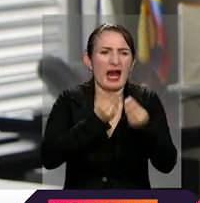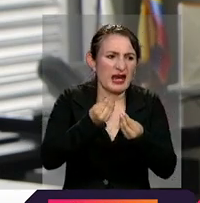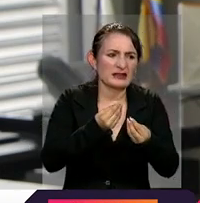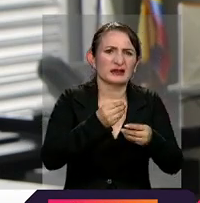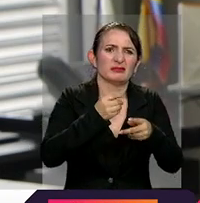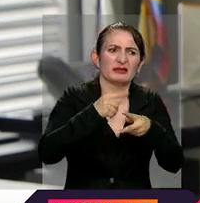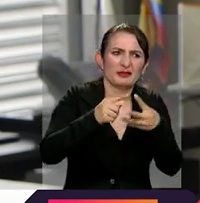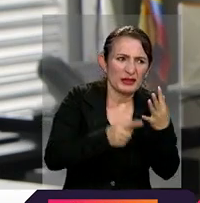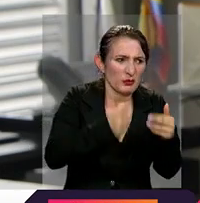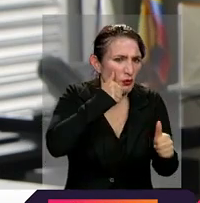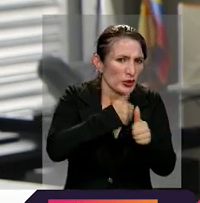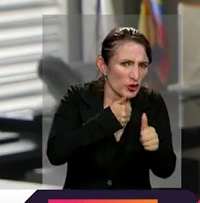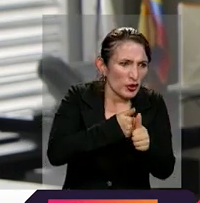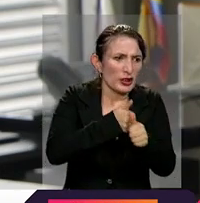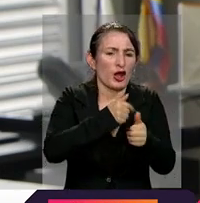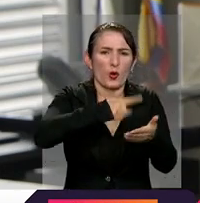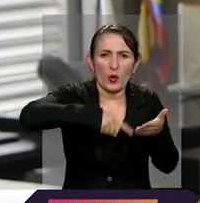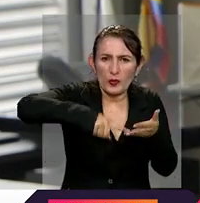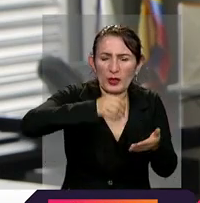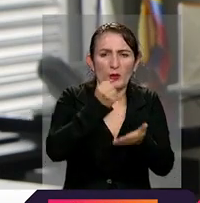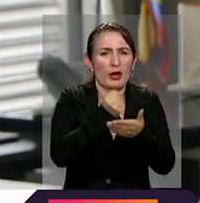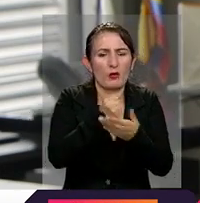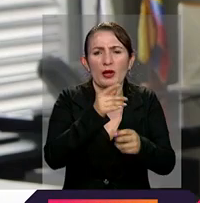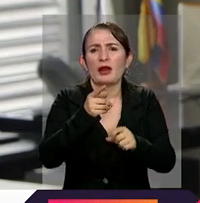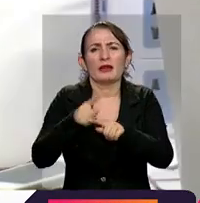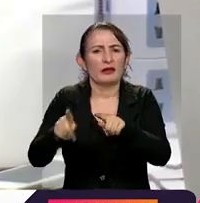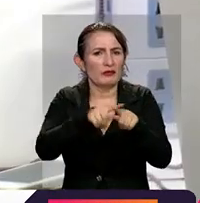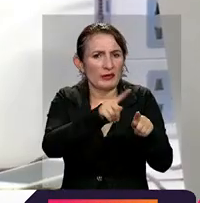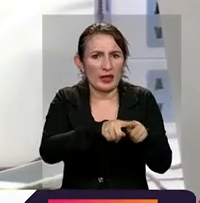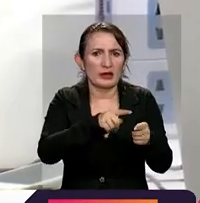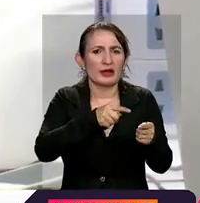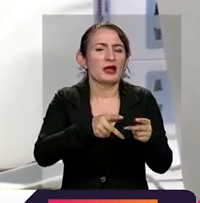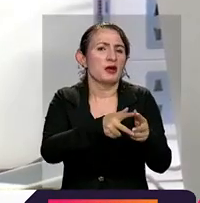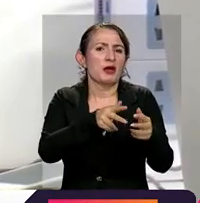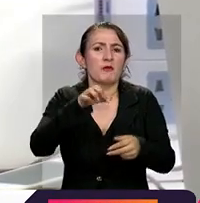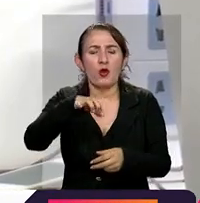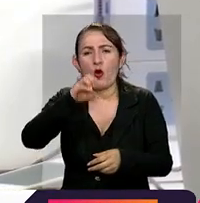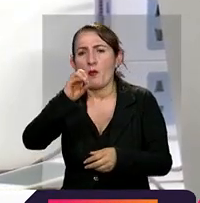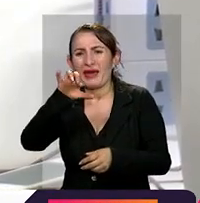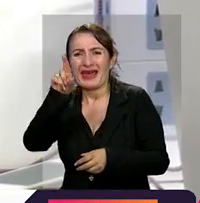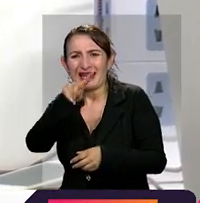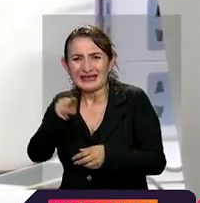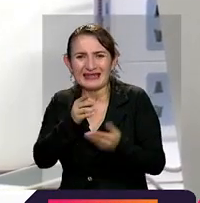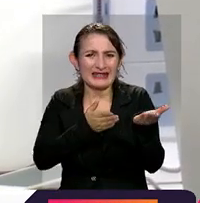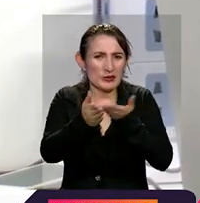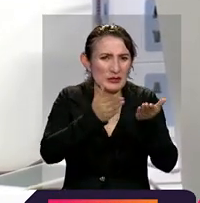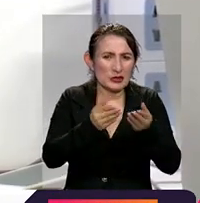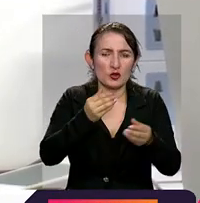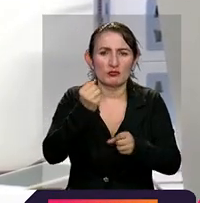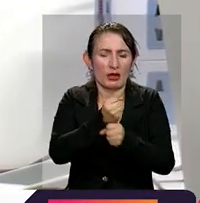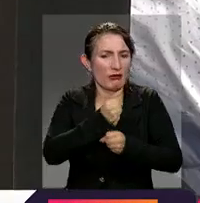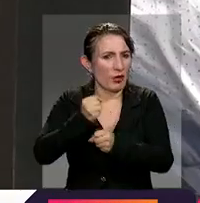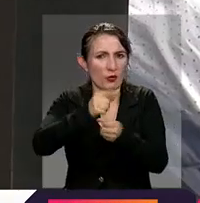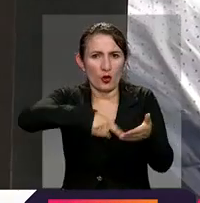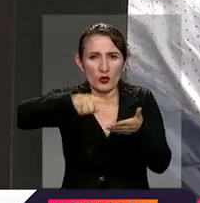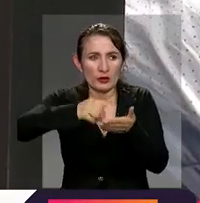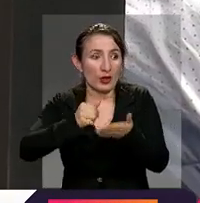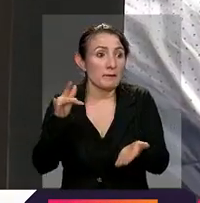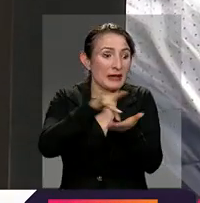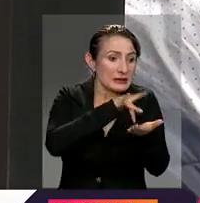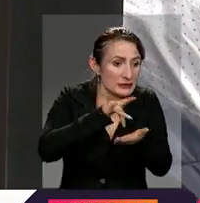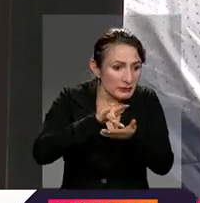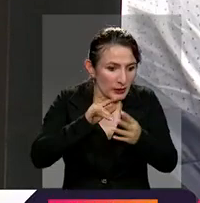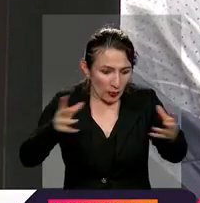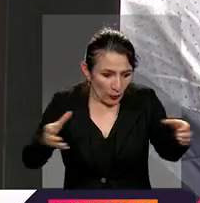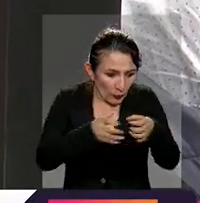judicaturas, monitorías, contratos laborales, contratos de prestaciones de servicios, participación en grupos de investigación